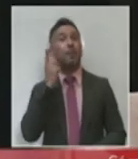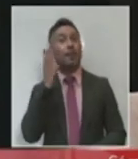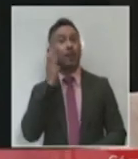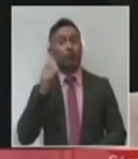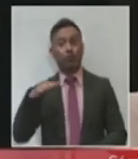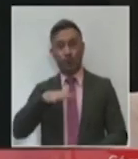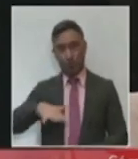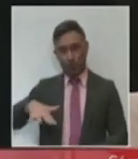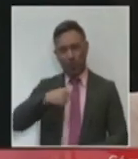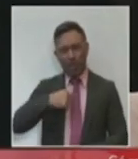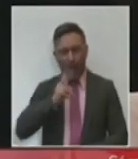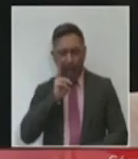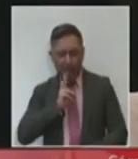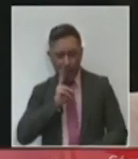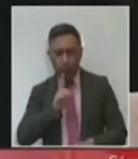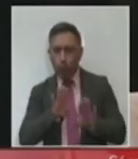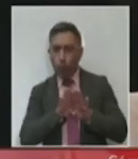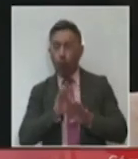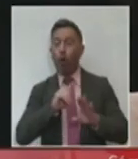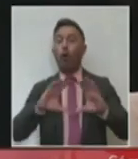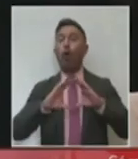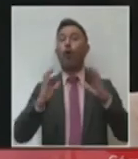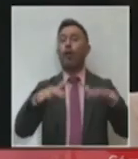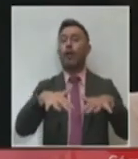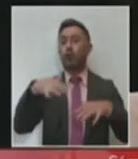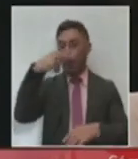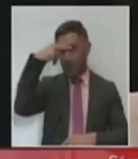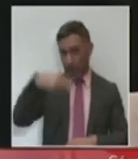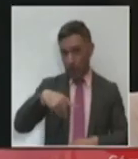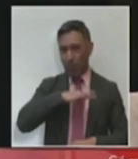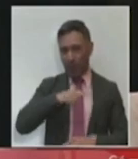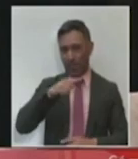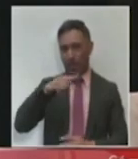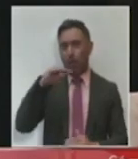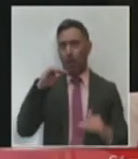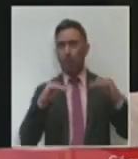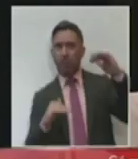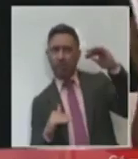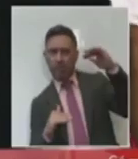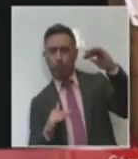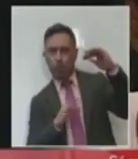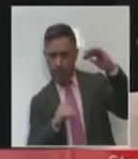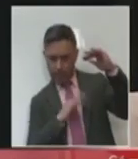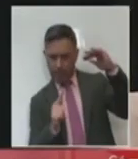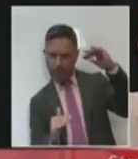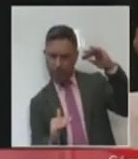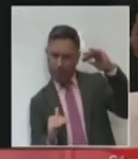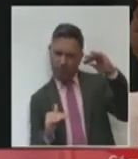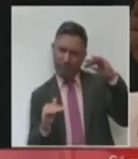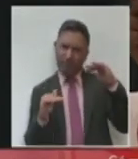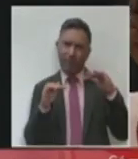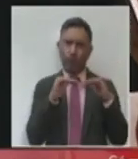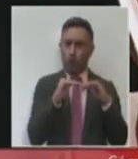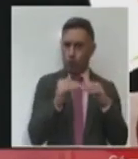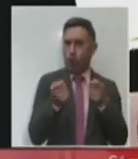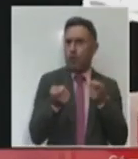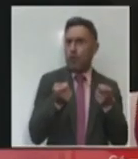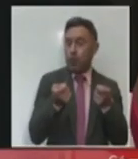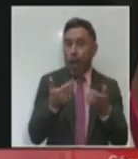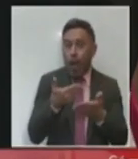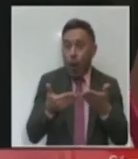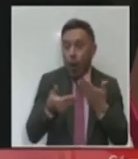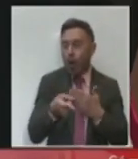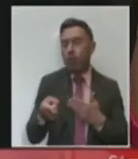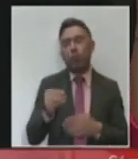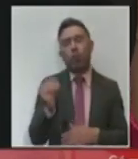para que el Congreso mexicano sea un contrapeso, porque hoy no lo es. Lo acabamos de ver, pero claramente